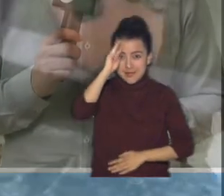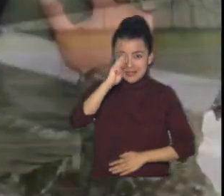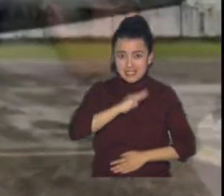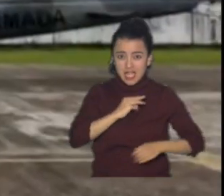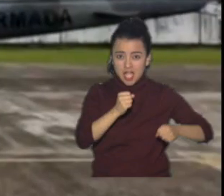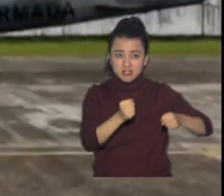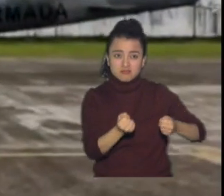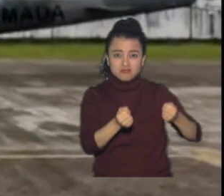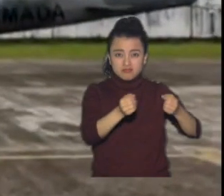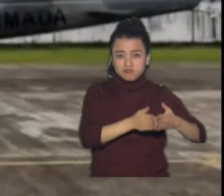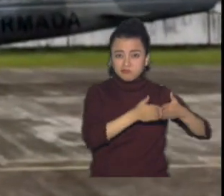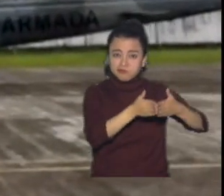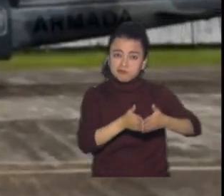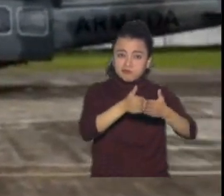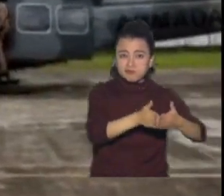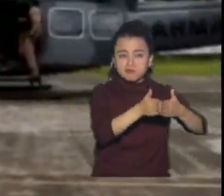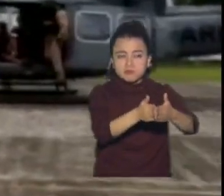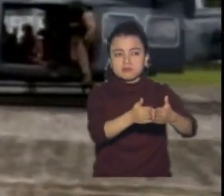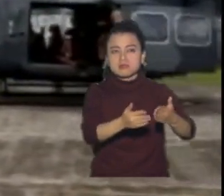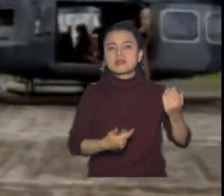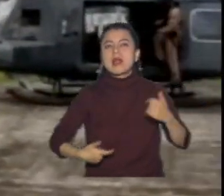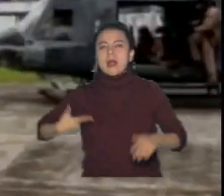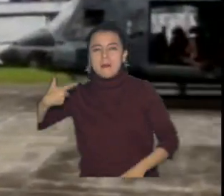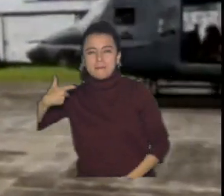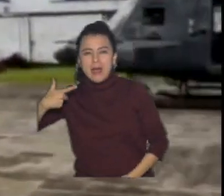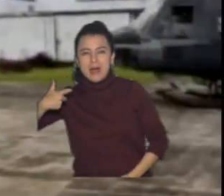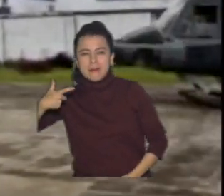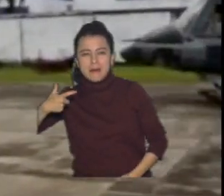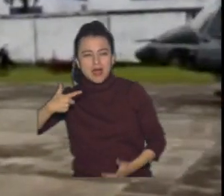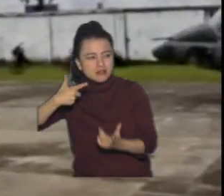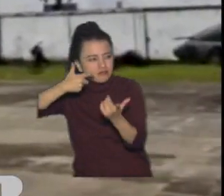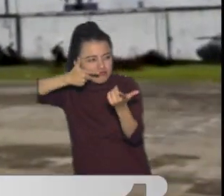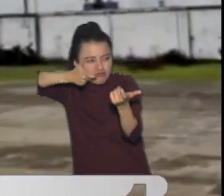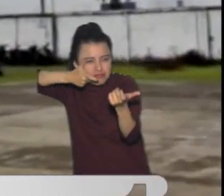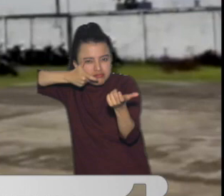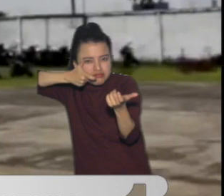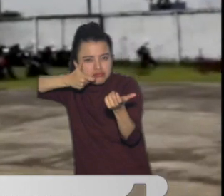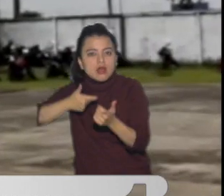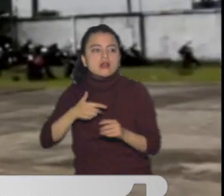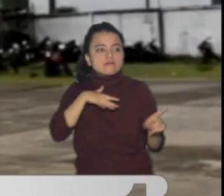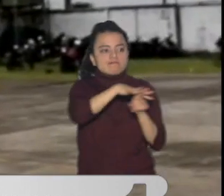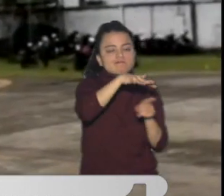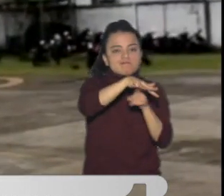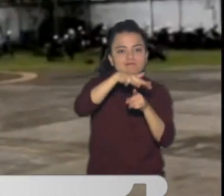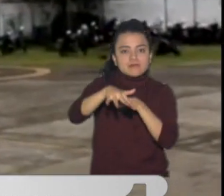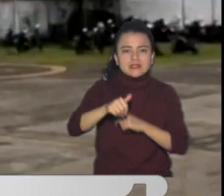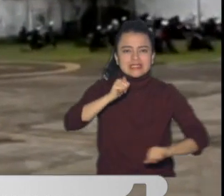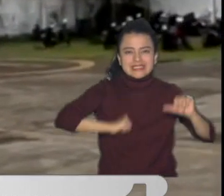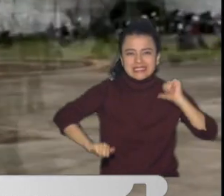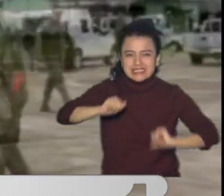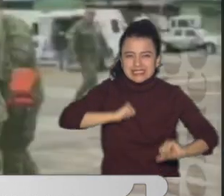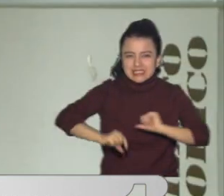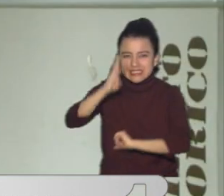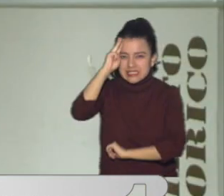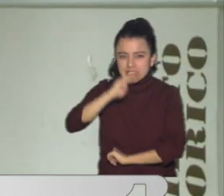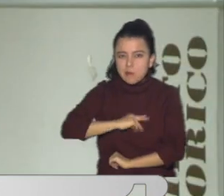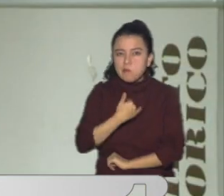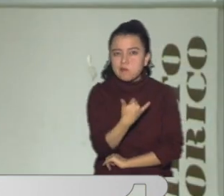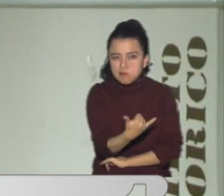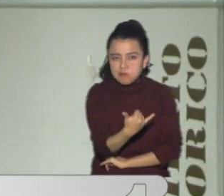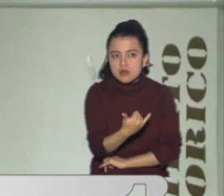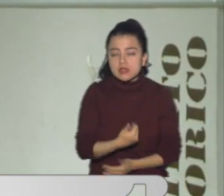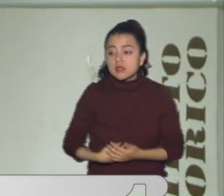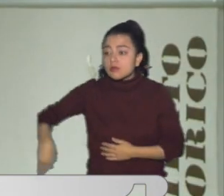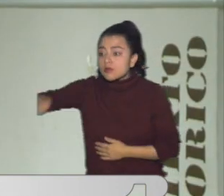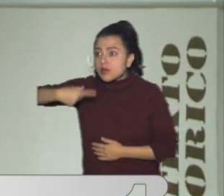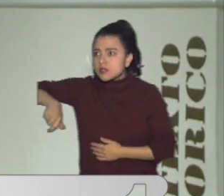durante operativos de control fluviales sobre el río Naya. Y también con la recompensa que ofrecieron las autoridades de hasta 5 millones de pesos